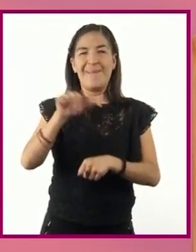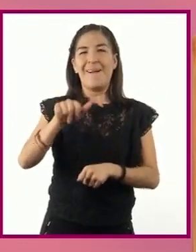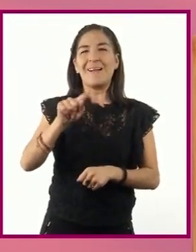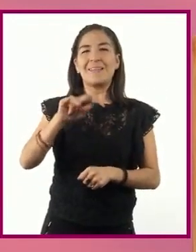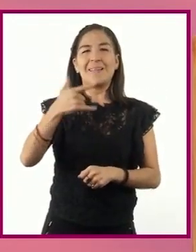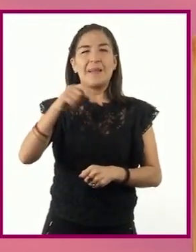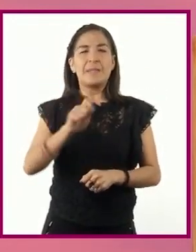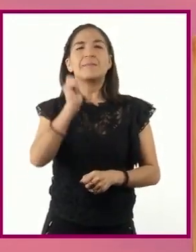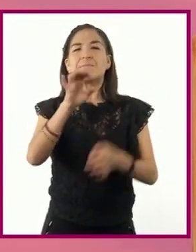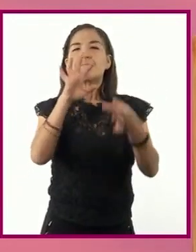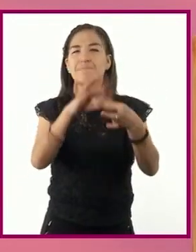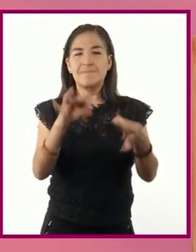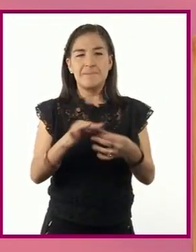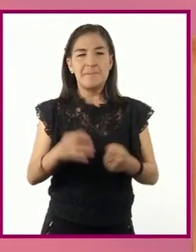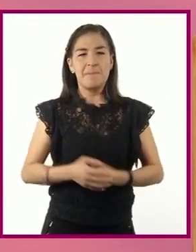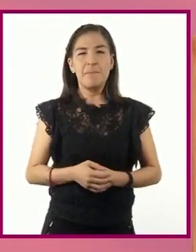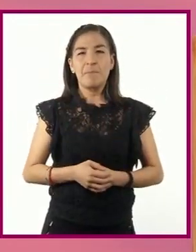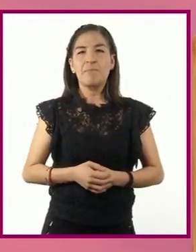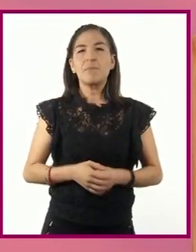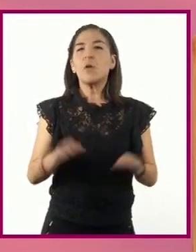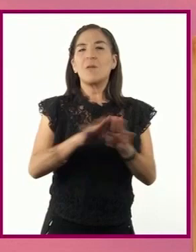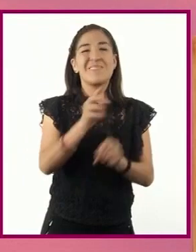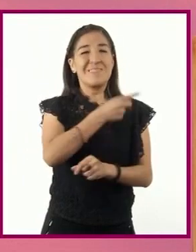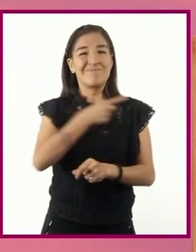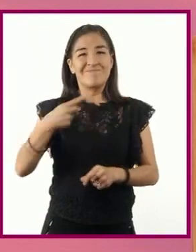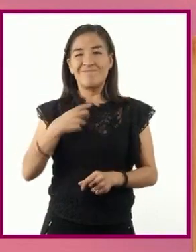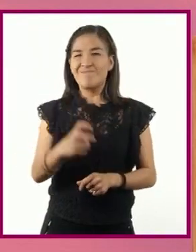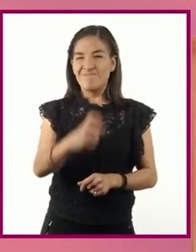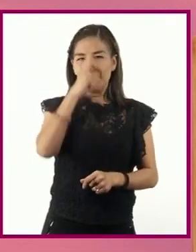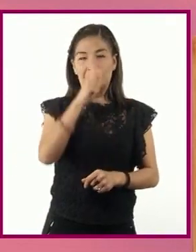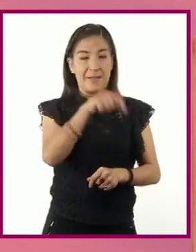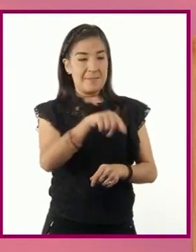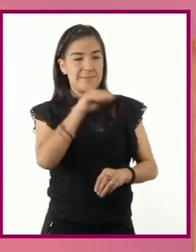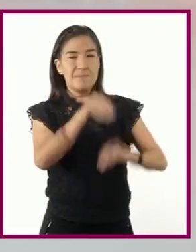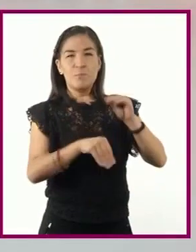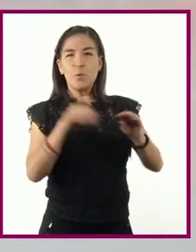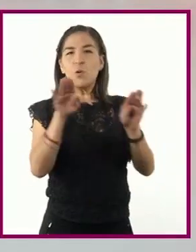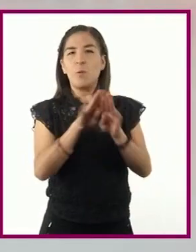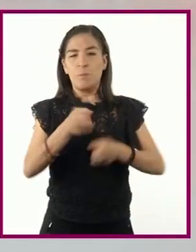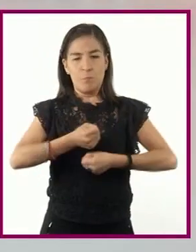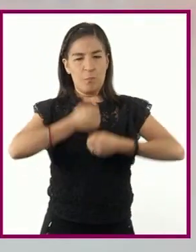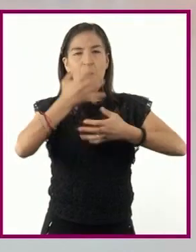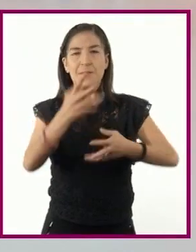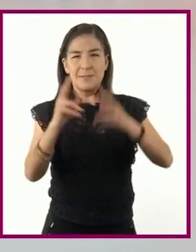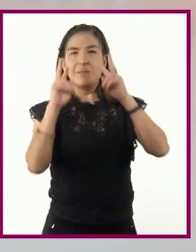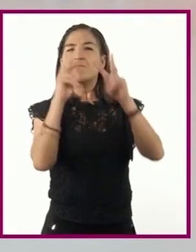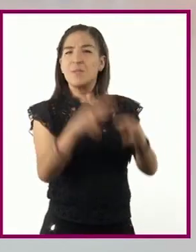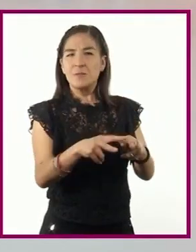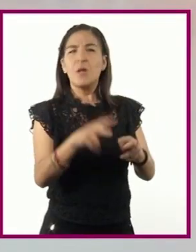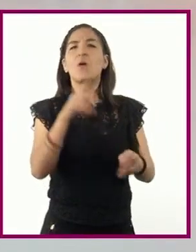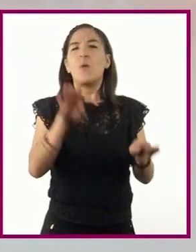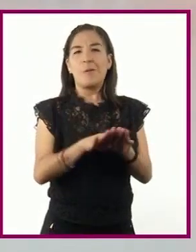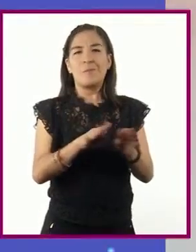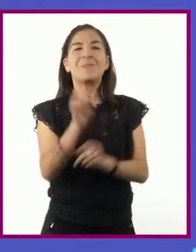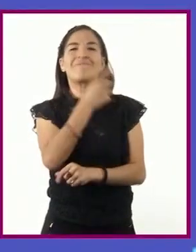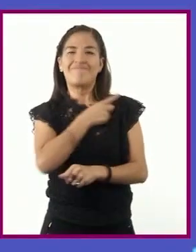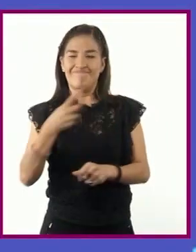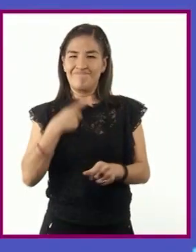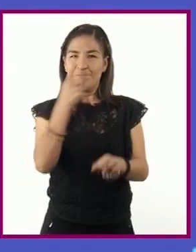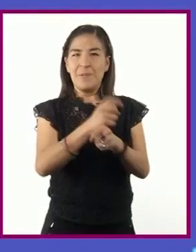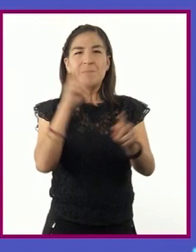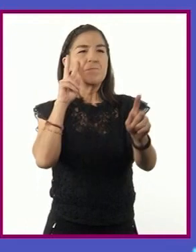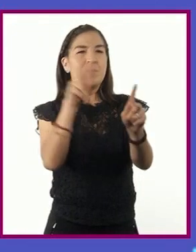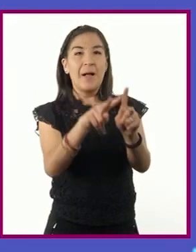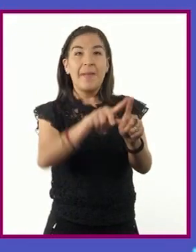en términos estrictos, toda poesía escrita es visual, ya que requiere que la veamos para entenderla.